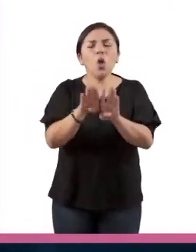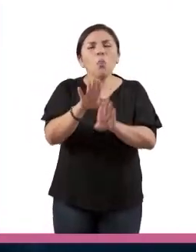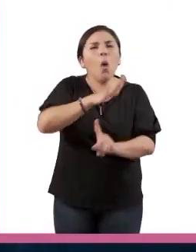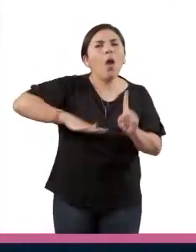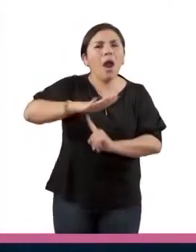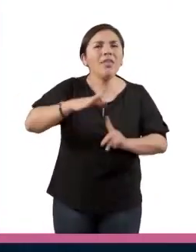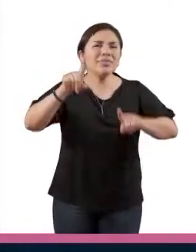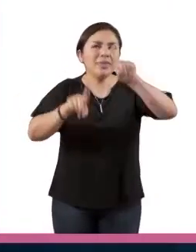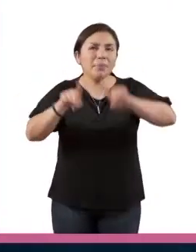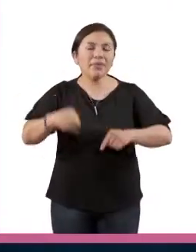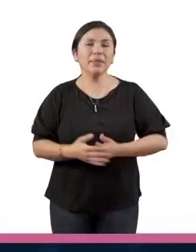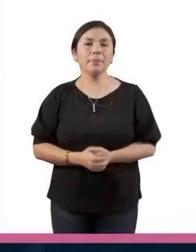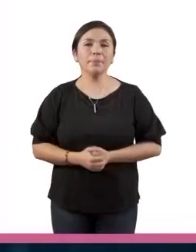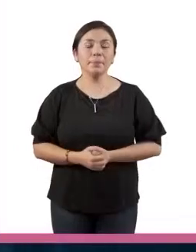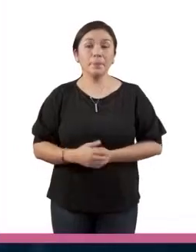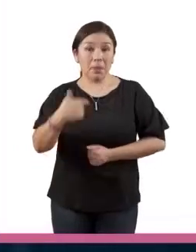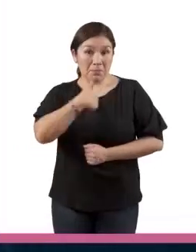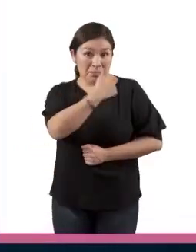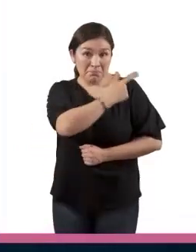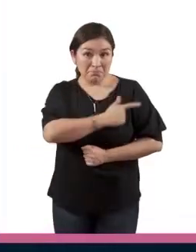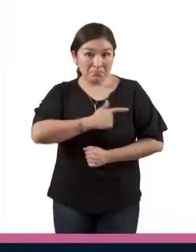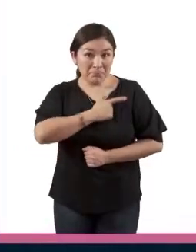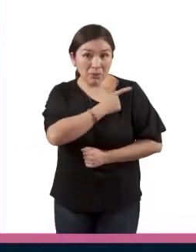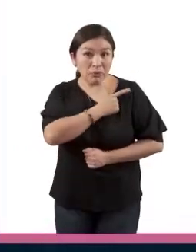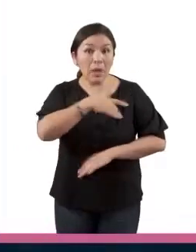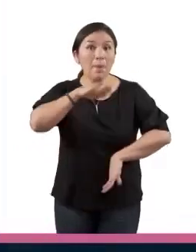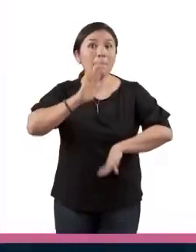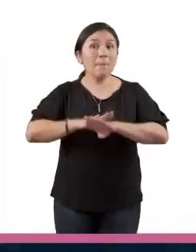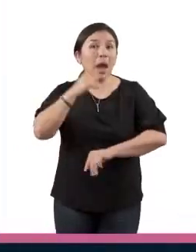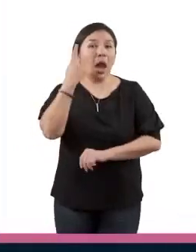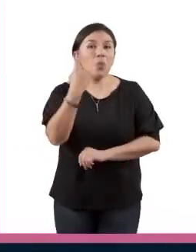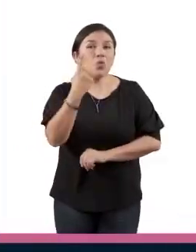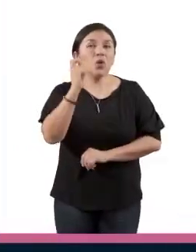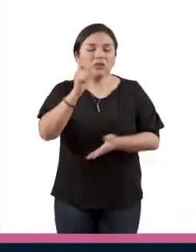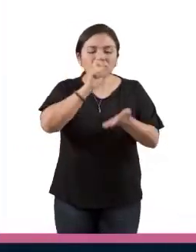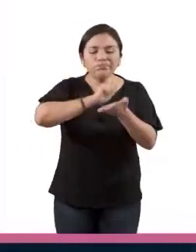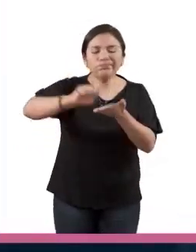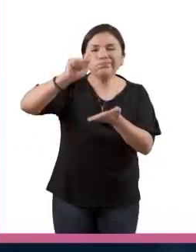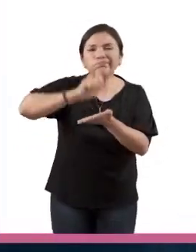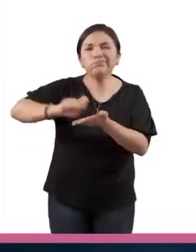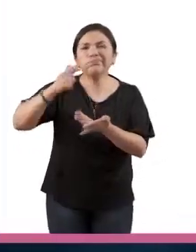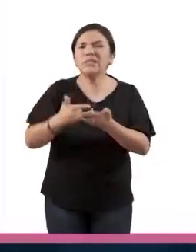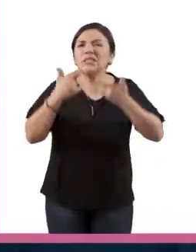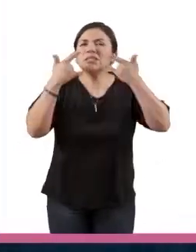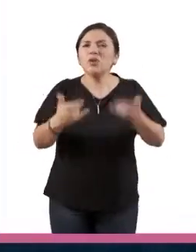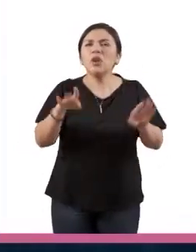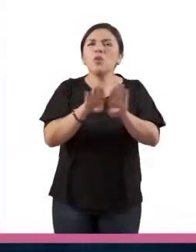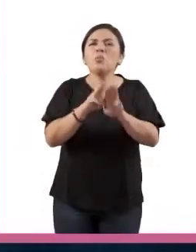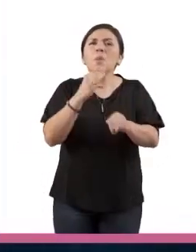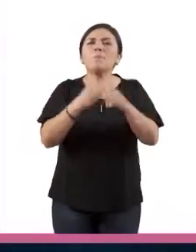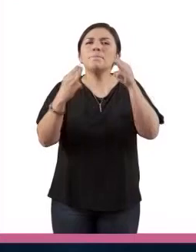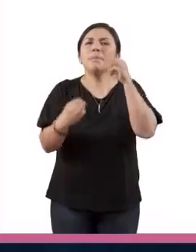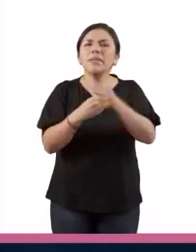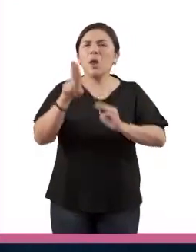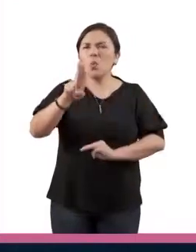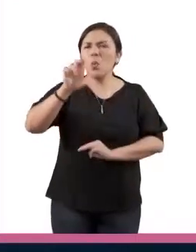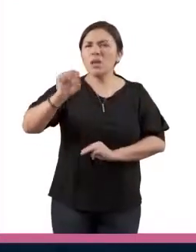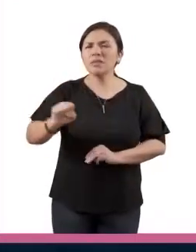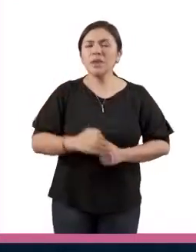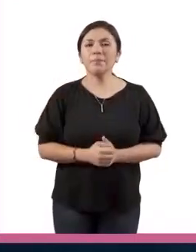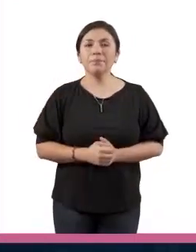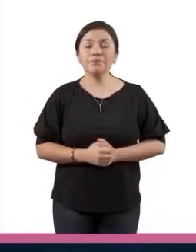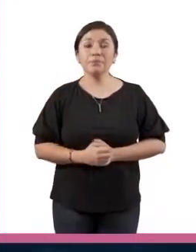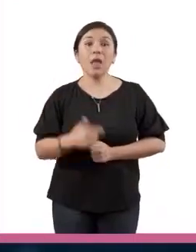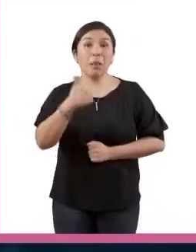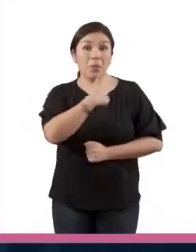contexto. Me gusta mucho escribir grandes textos de la materia que fuese. A mí me